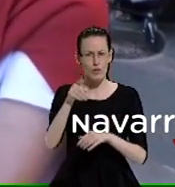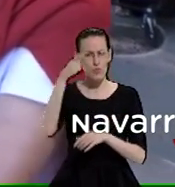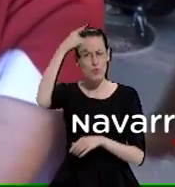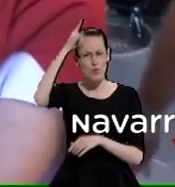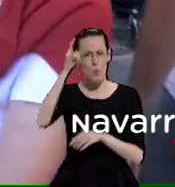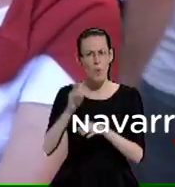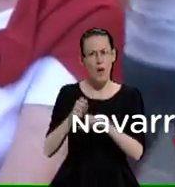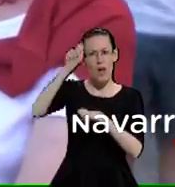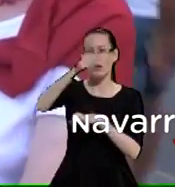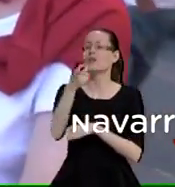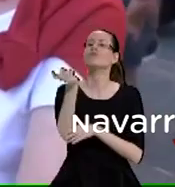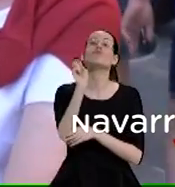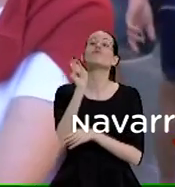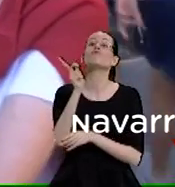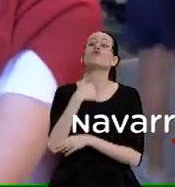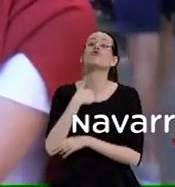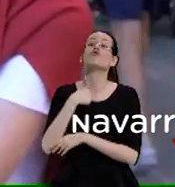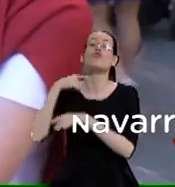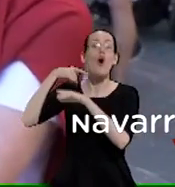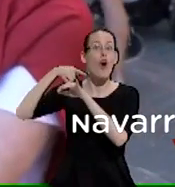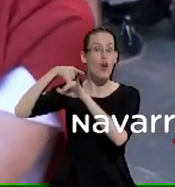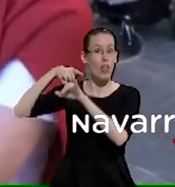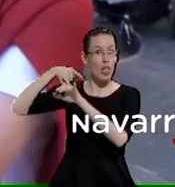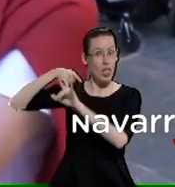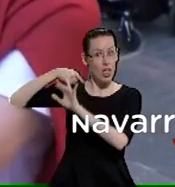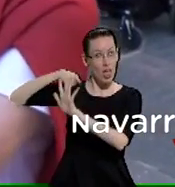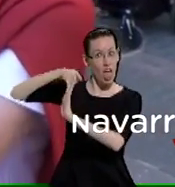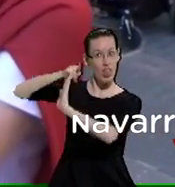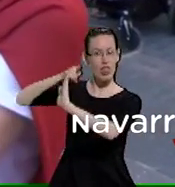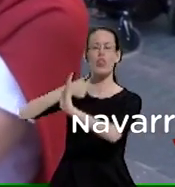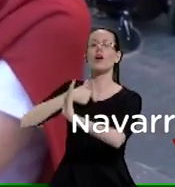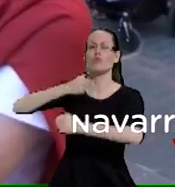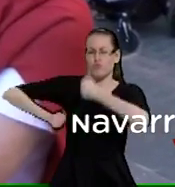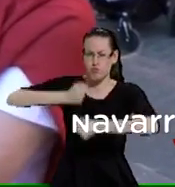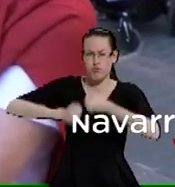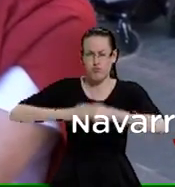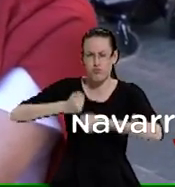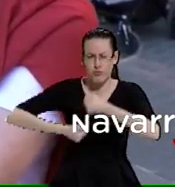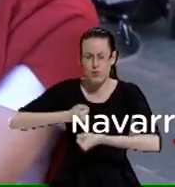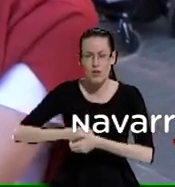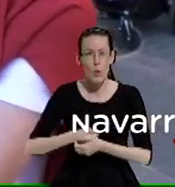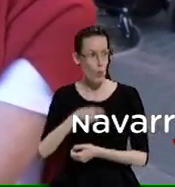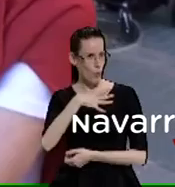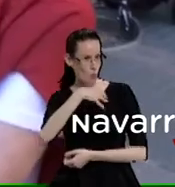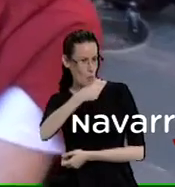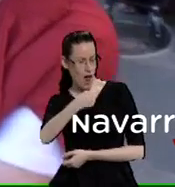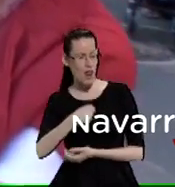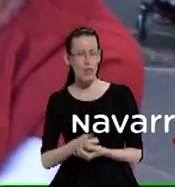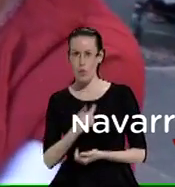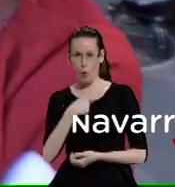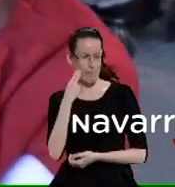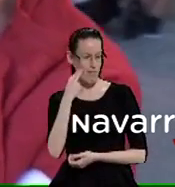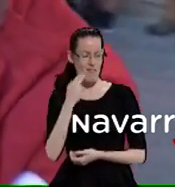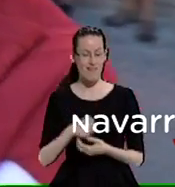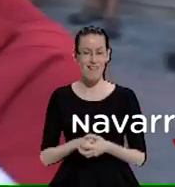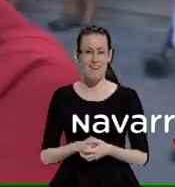Solía correr en el encierro, pero ahora... ¿Sí? Sí. ¿De joven? ¿Por quién no? No, que era valiente. Yo sí. No me atrevo. Un